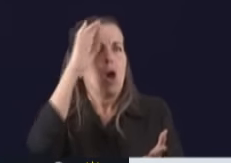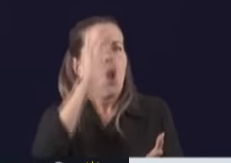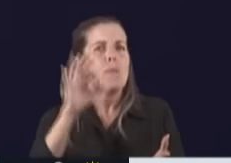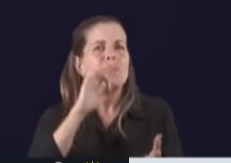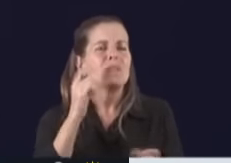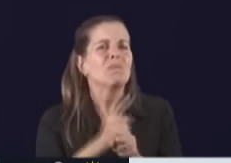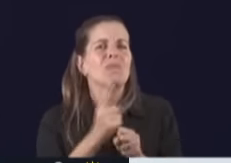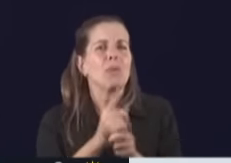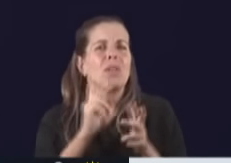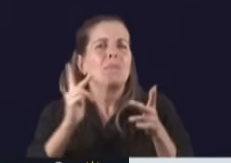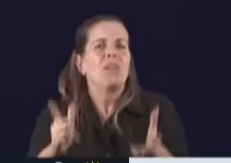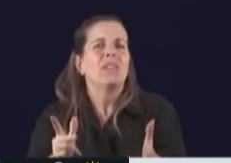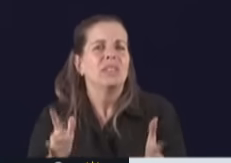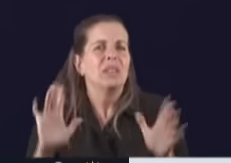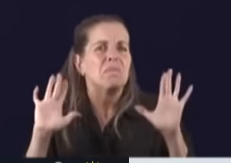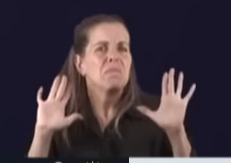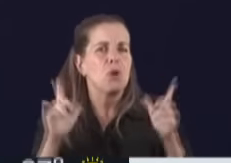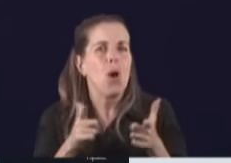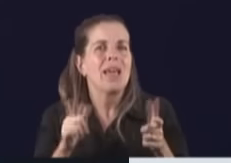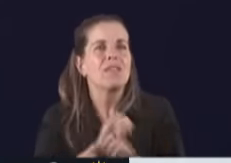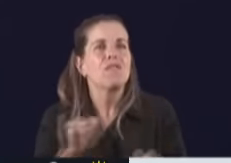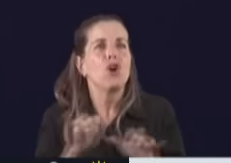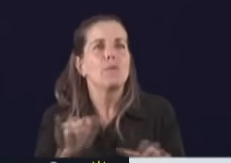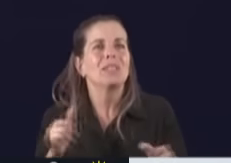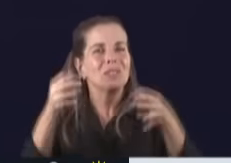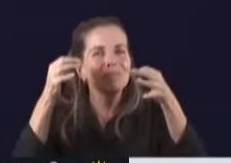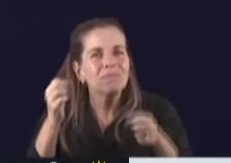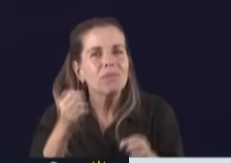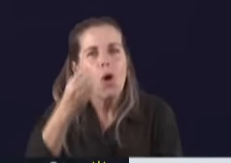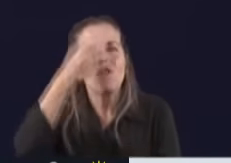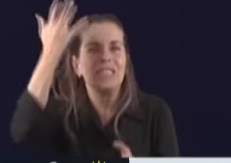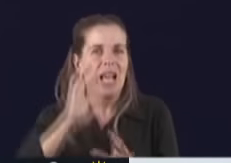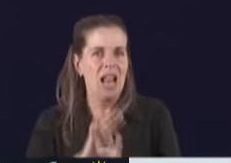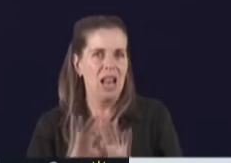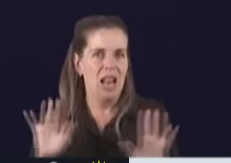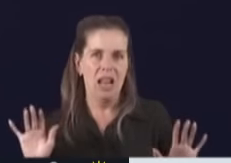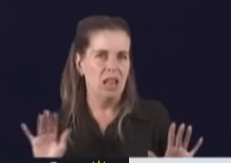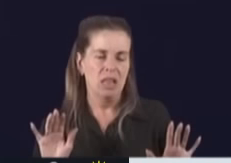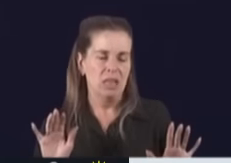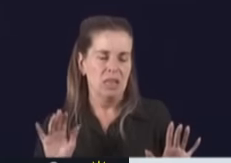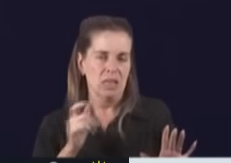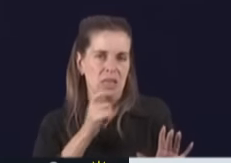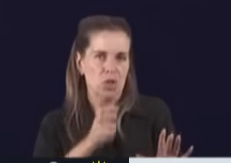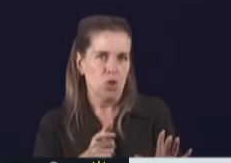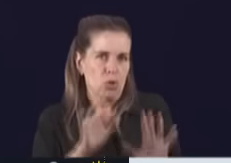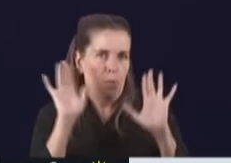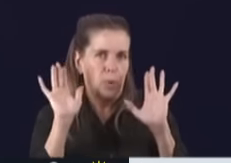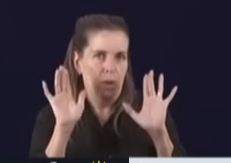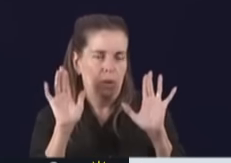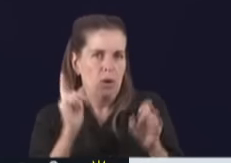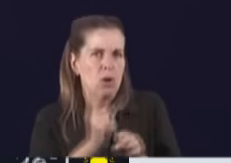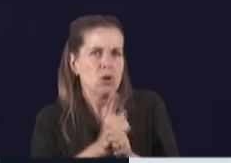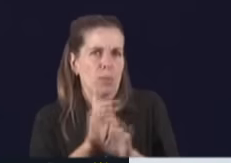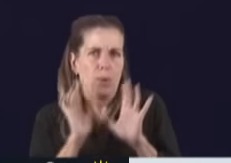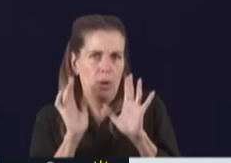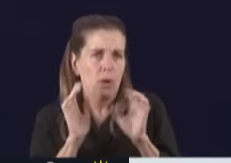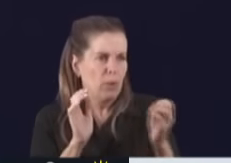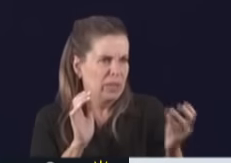la información en detalle, así que no te puedo dar una opinión. Con respecto... Está